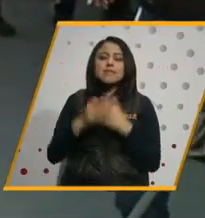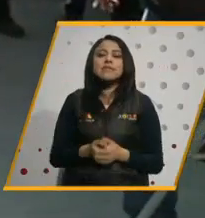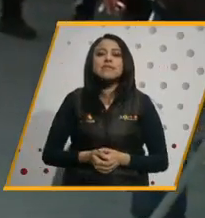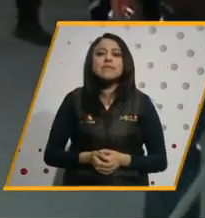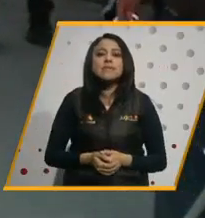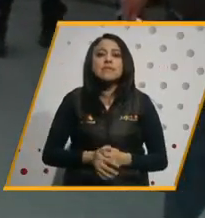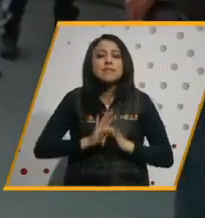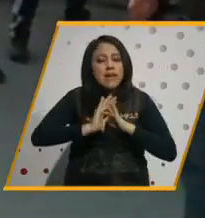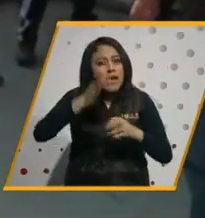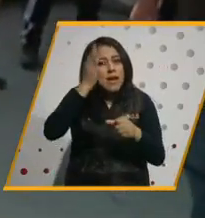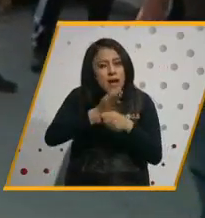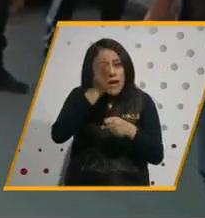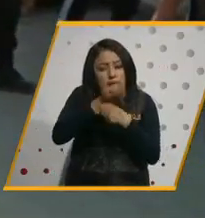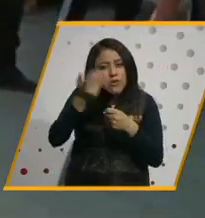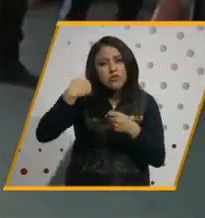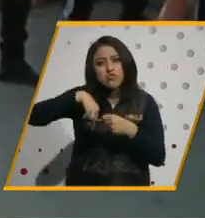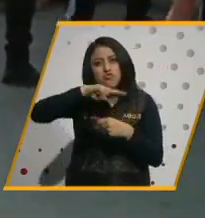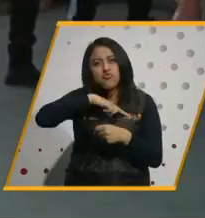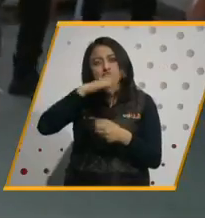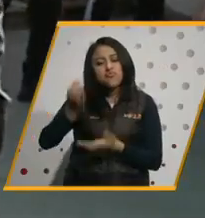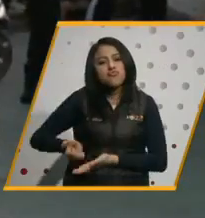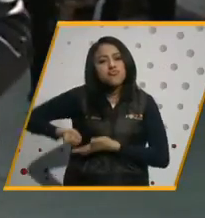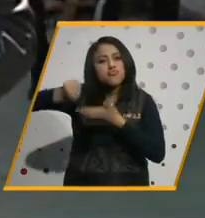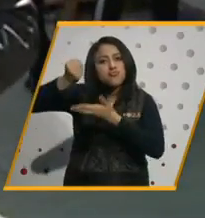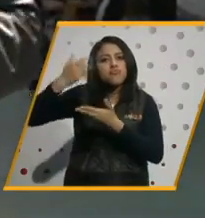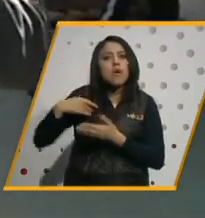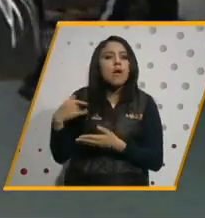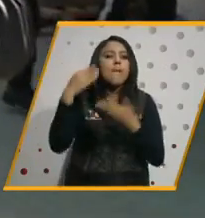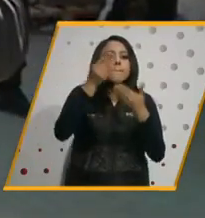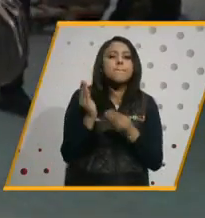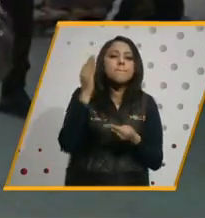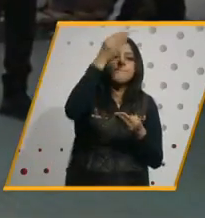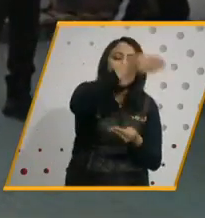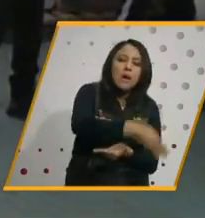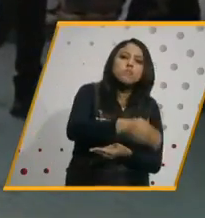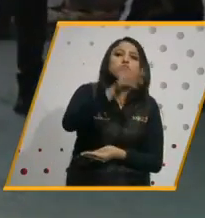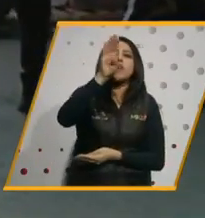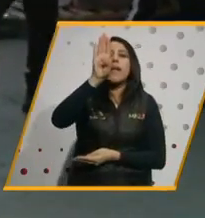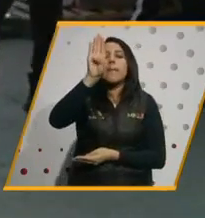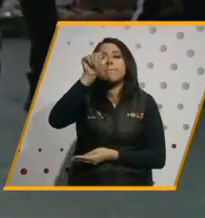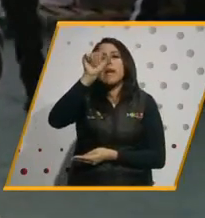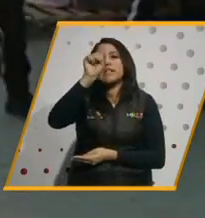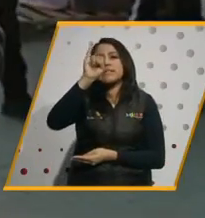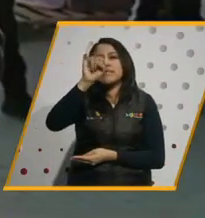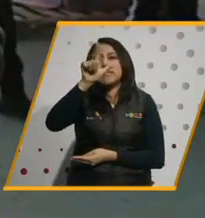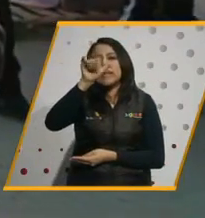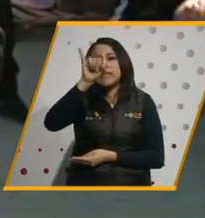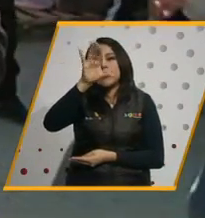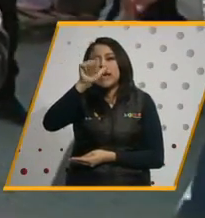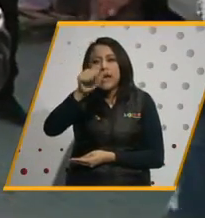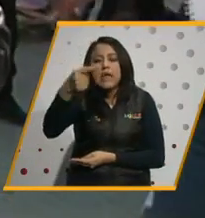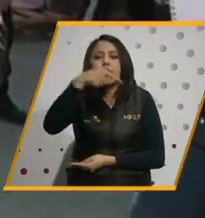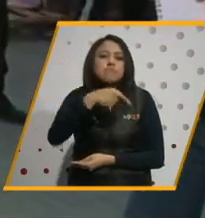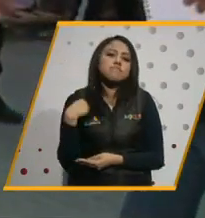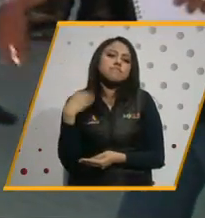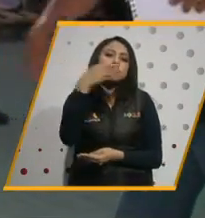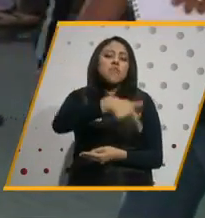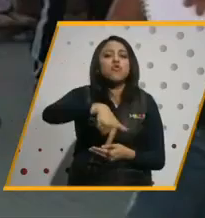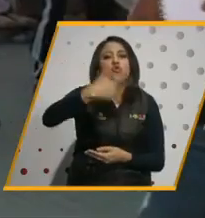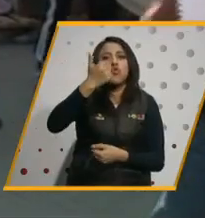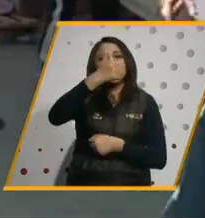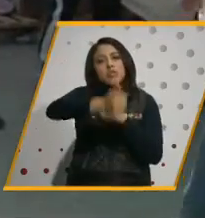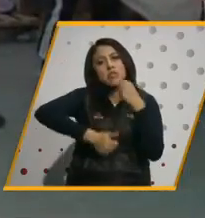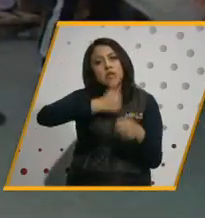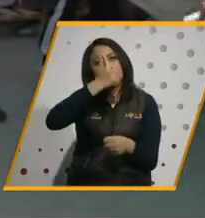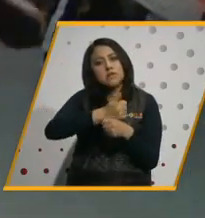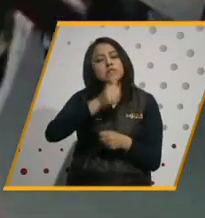nos toca la ruta de la Basílica de Guadalupe. Va a ser el 12º año en la que entregamos juguetes allá. Siempre nos recibe